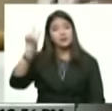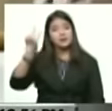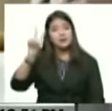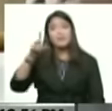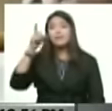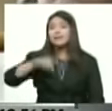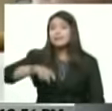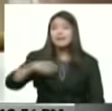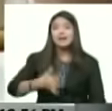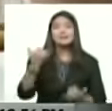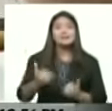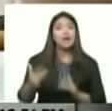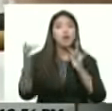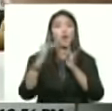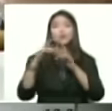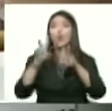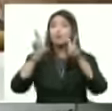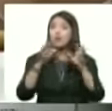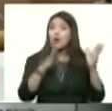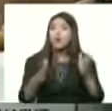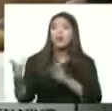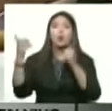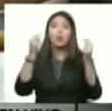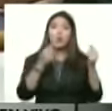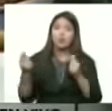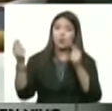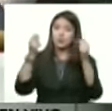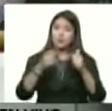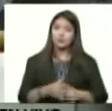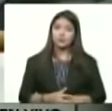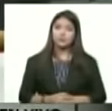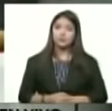la necesidad de articular un nuevo orden económico interno,